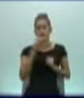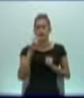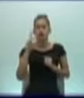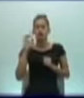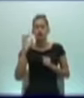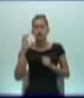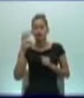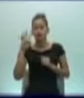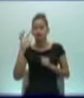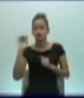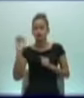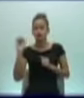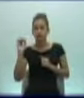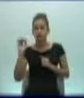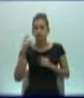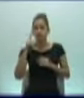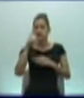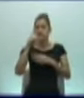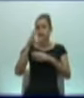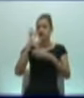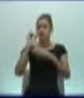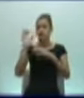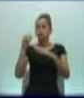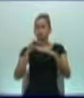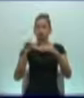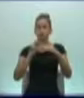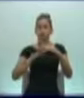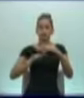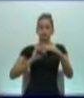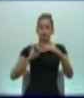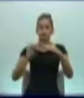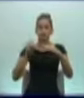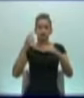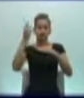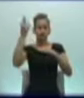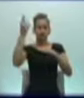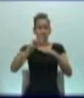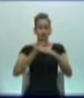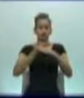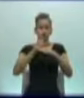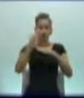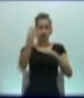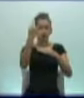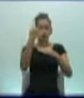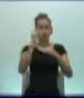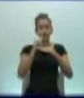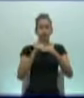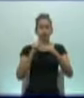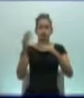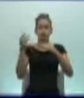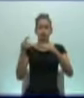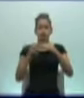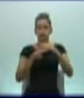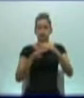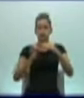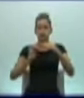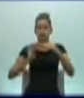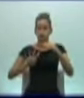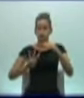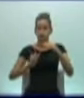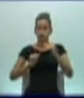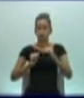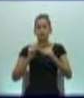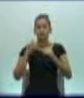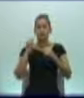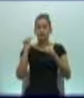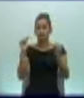procede a simplificar. 100 entre 100 es igual a 1, 400 entre 100 es igual a